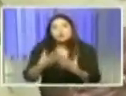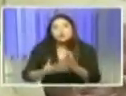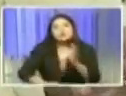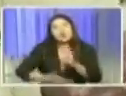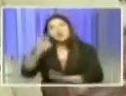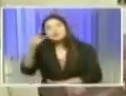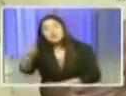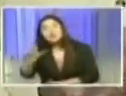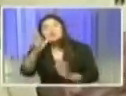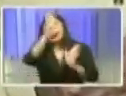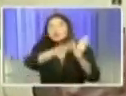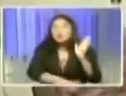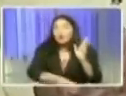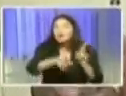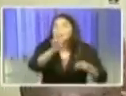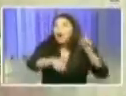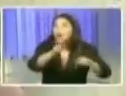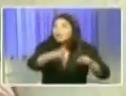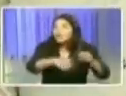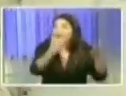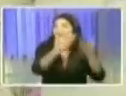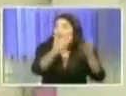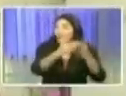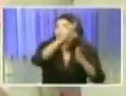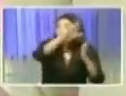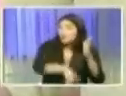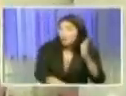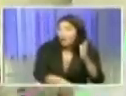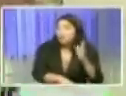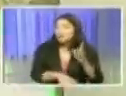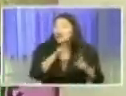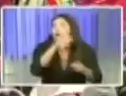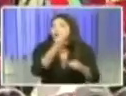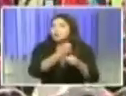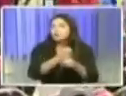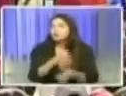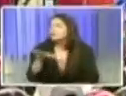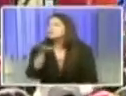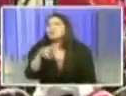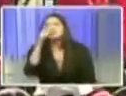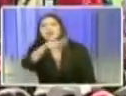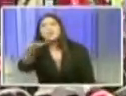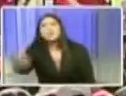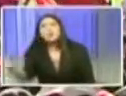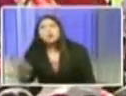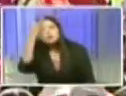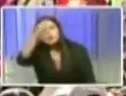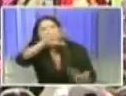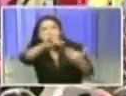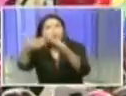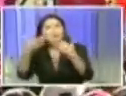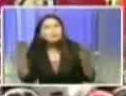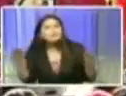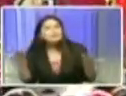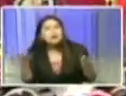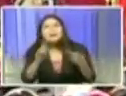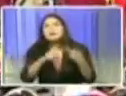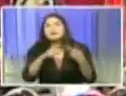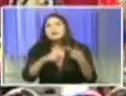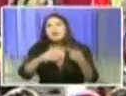llevan, nos están robando algunas unidades educativas en las cuales han tenido un trabajo. ¿Y dónde está el poder popular, los consejos comunales, las milicias,